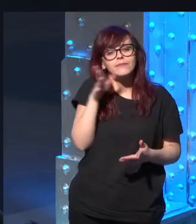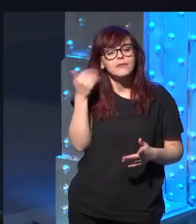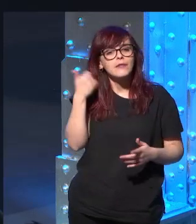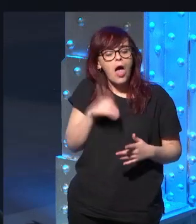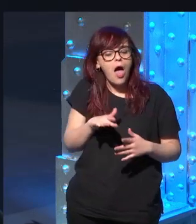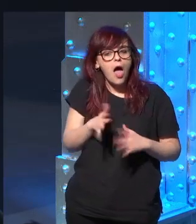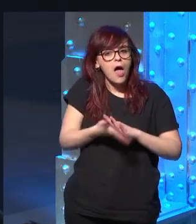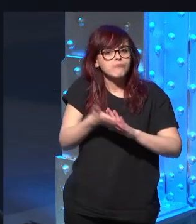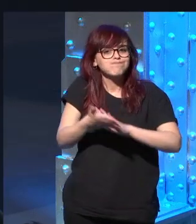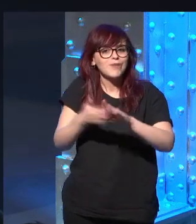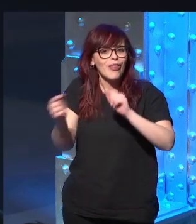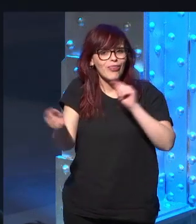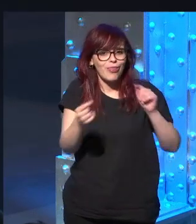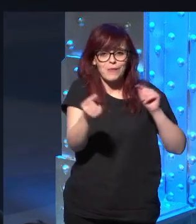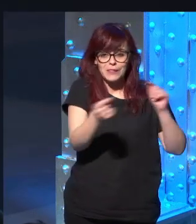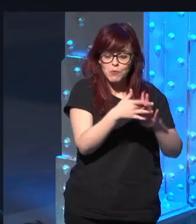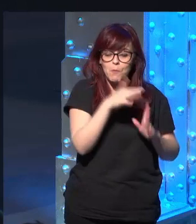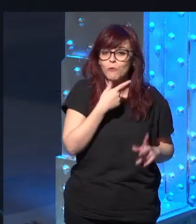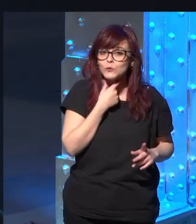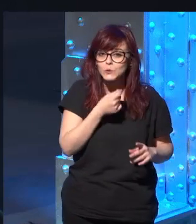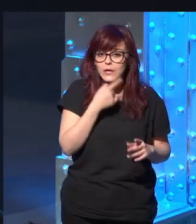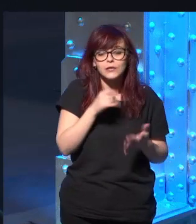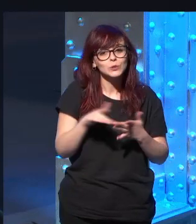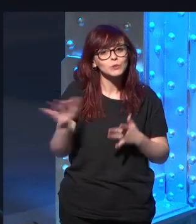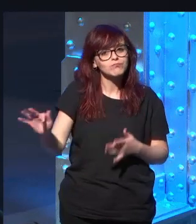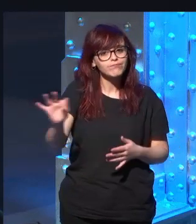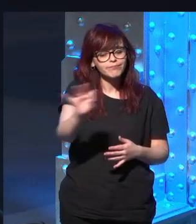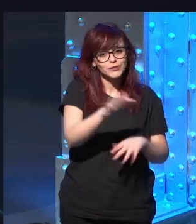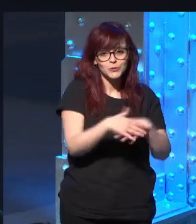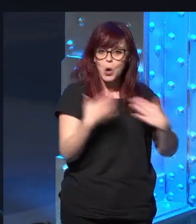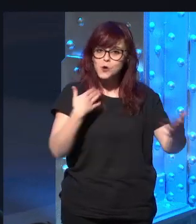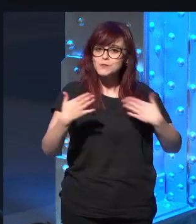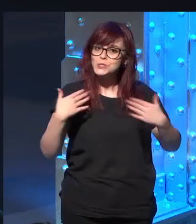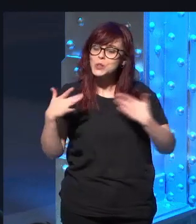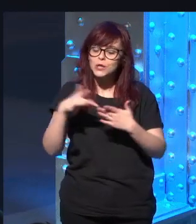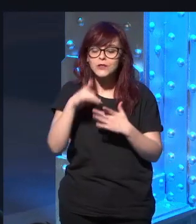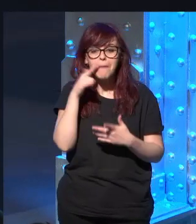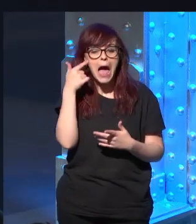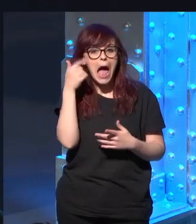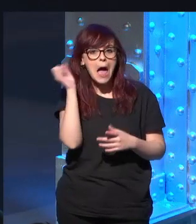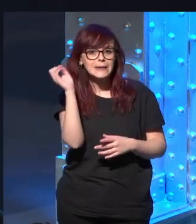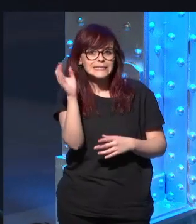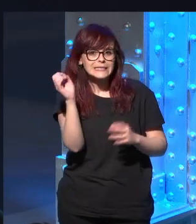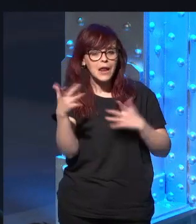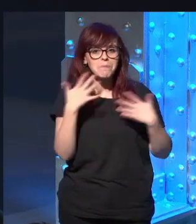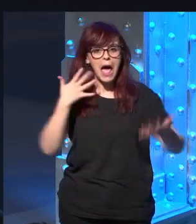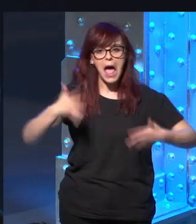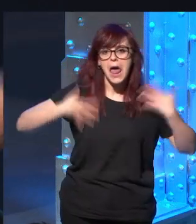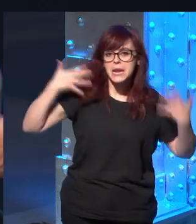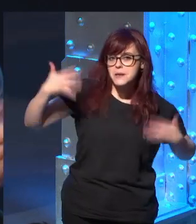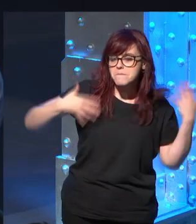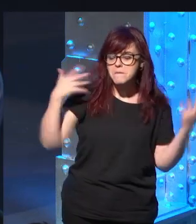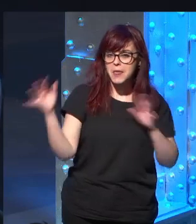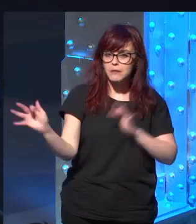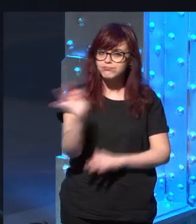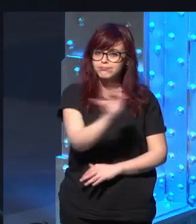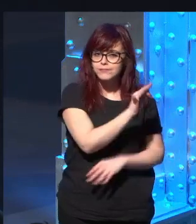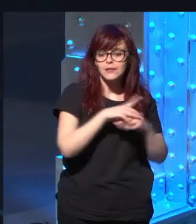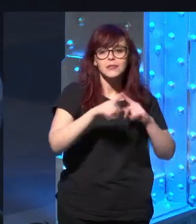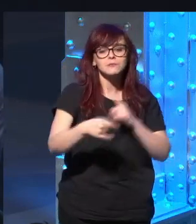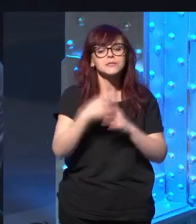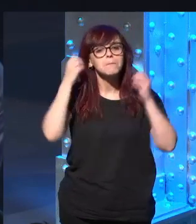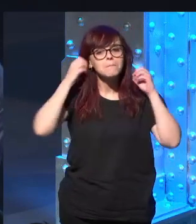poco en el debate que me gustaría que se estableciera y en la conversación de charla animada y dinámica. Después daremos paso